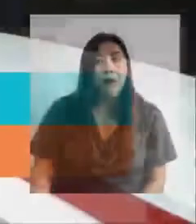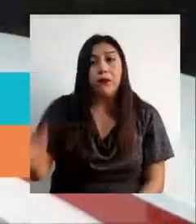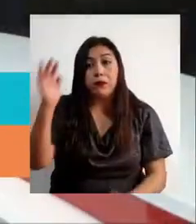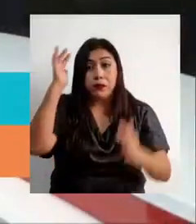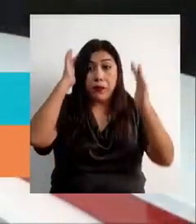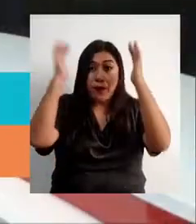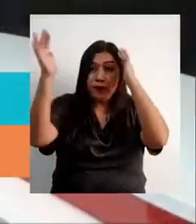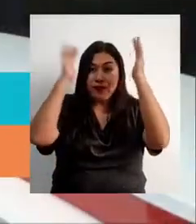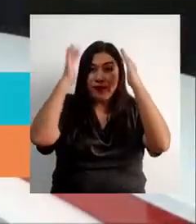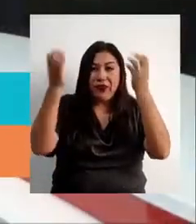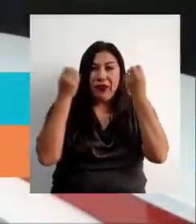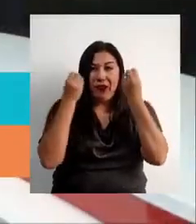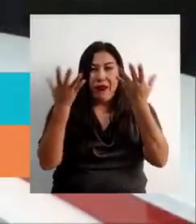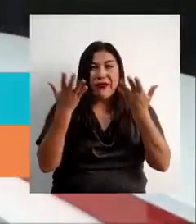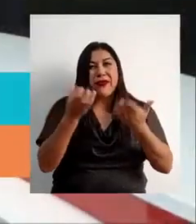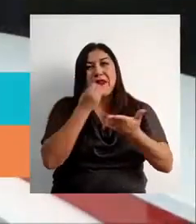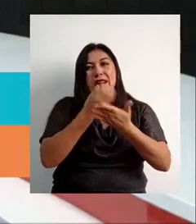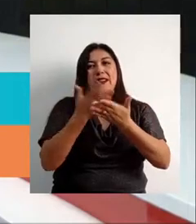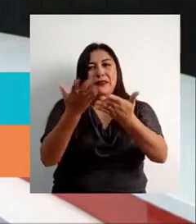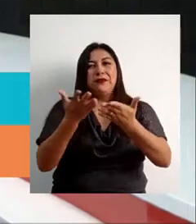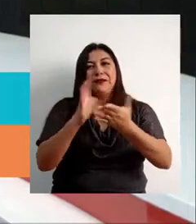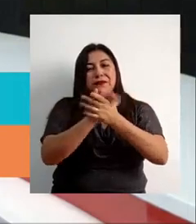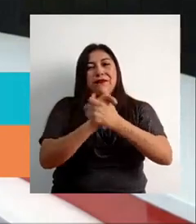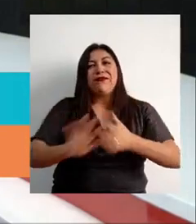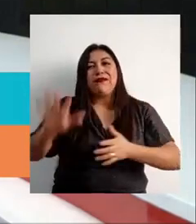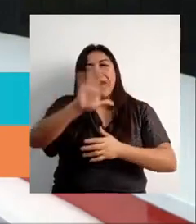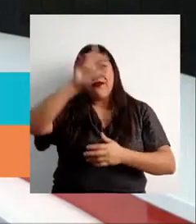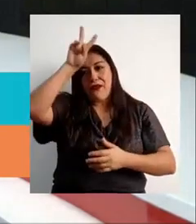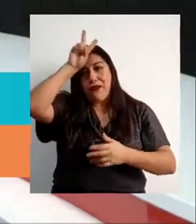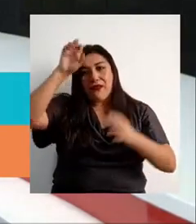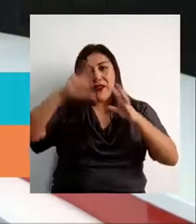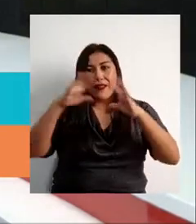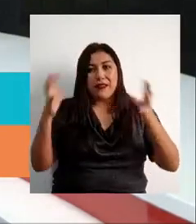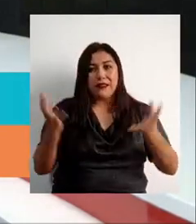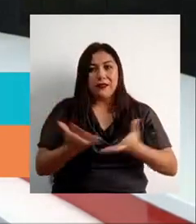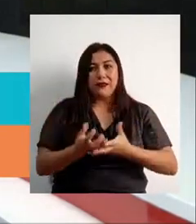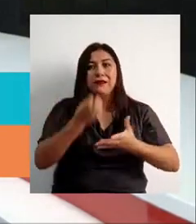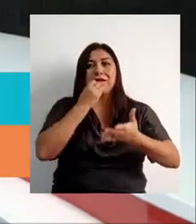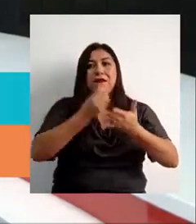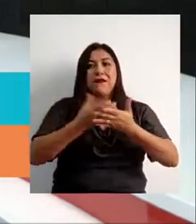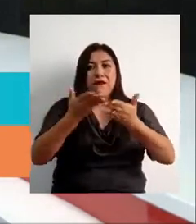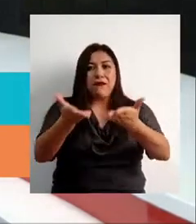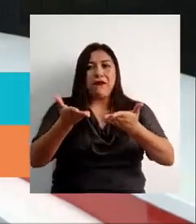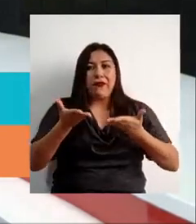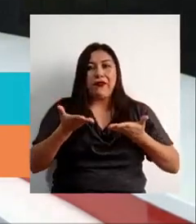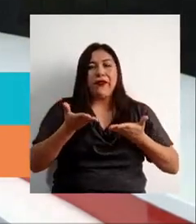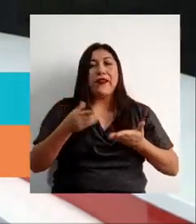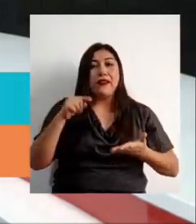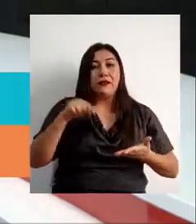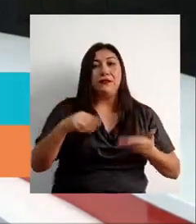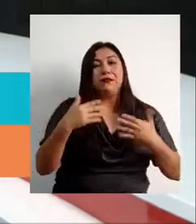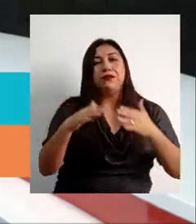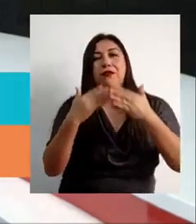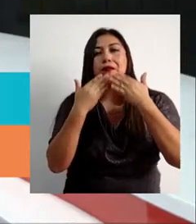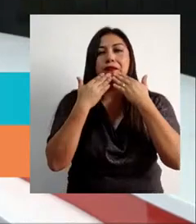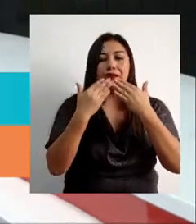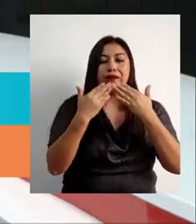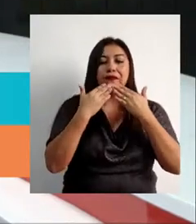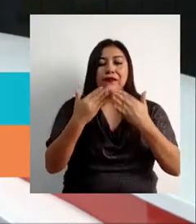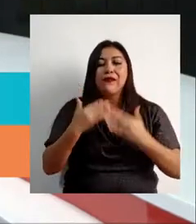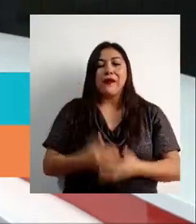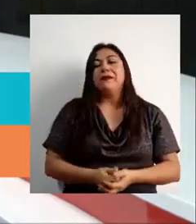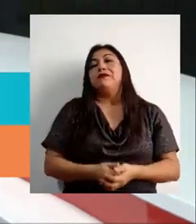¿Qué tal? ¿Cómo están, amigas y amigos del Perú y del mundo? Bienvenidos y gracias por